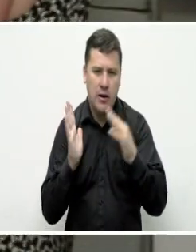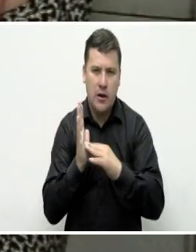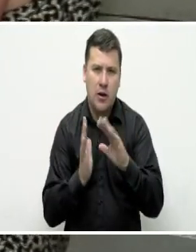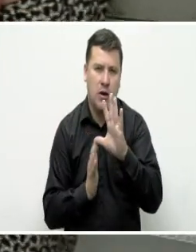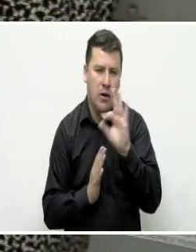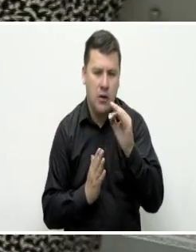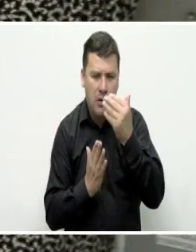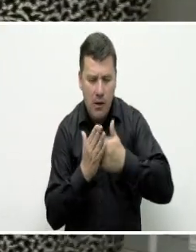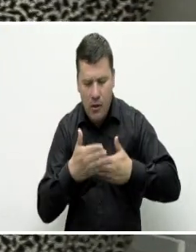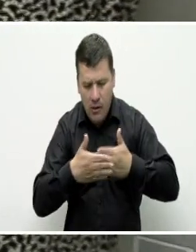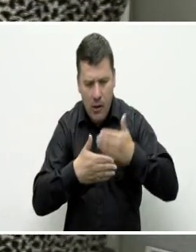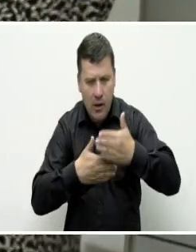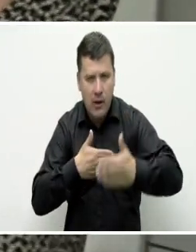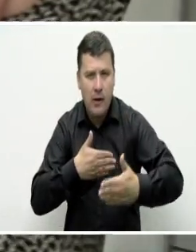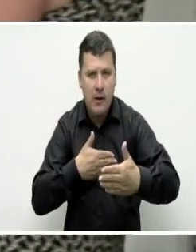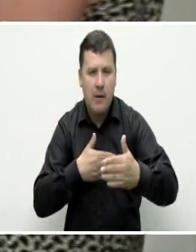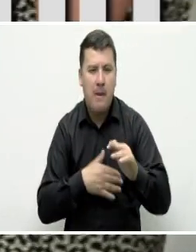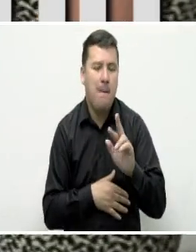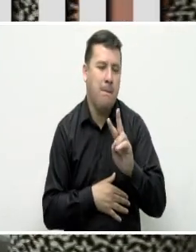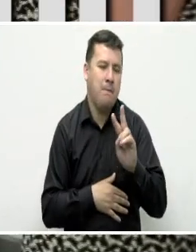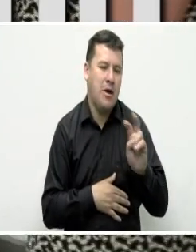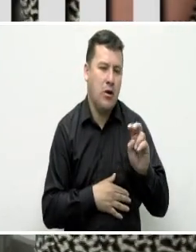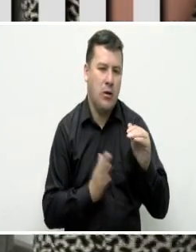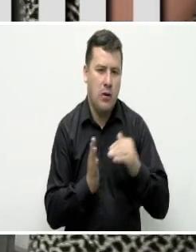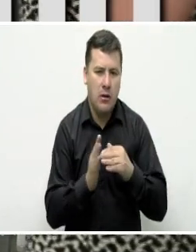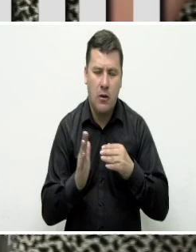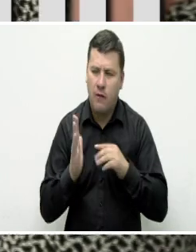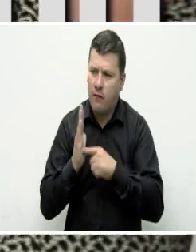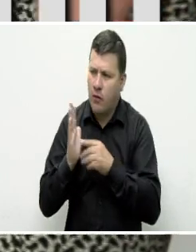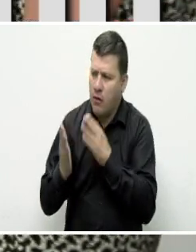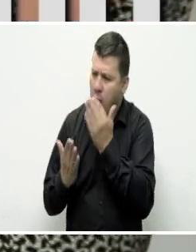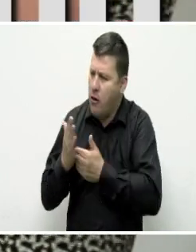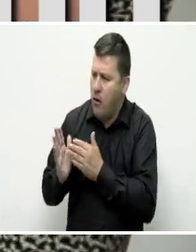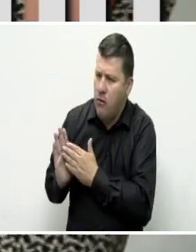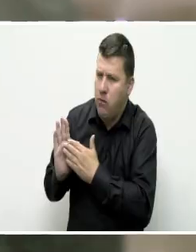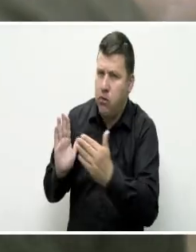metros lineales, de 28.000 metros de fondo documental.